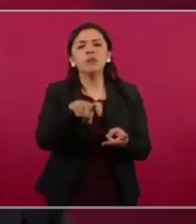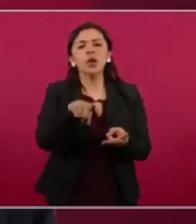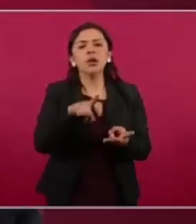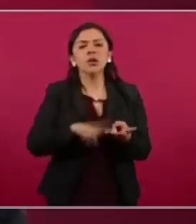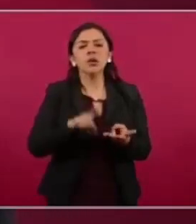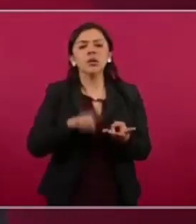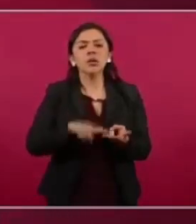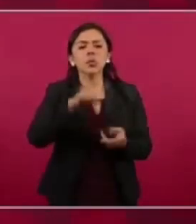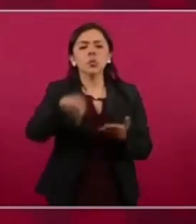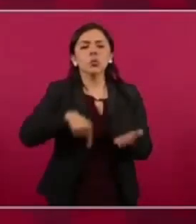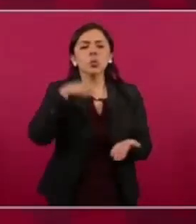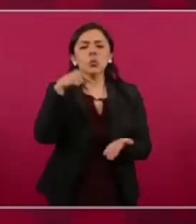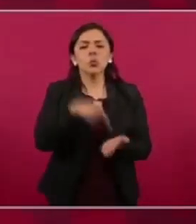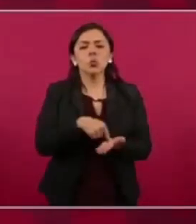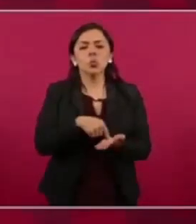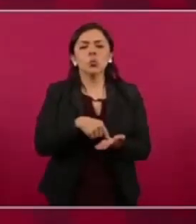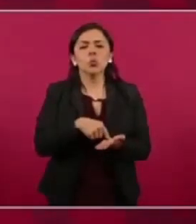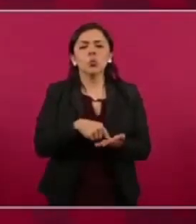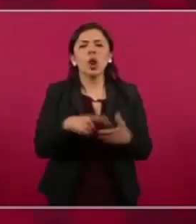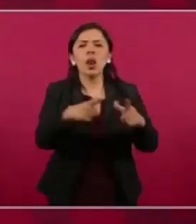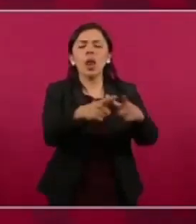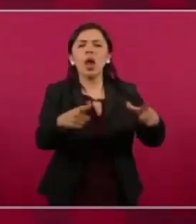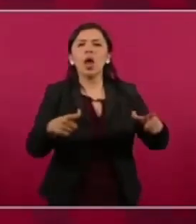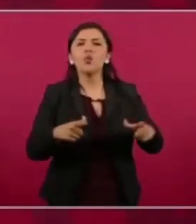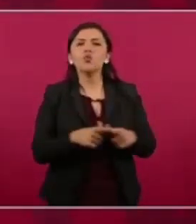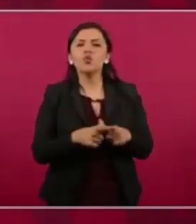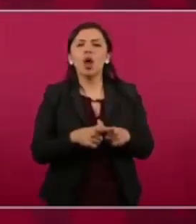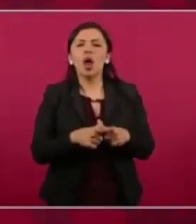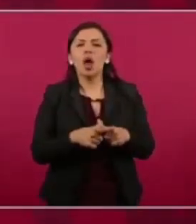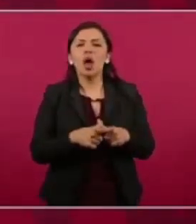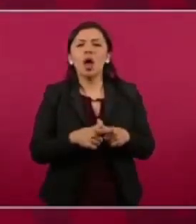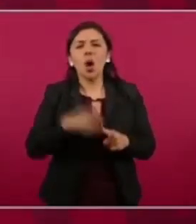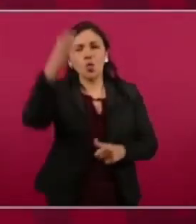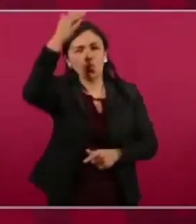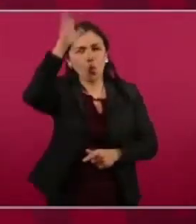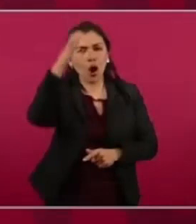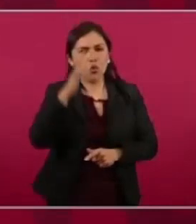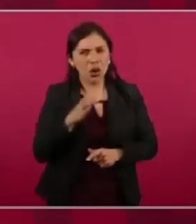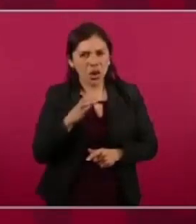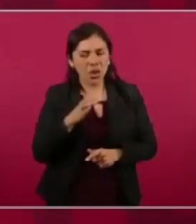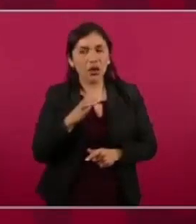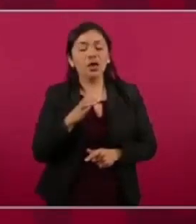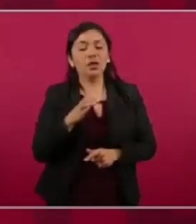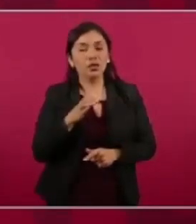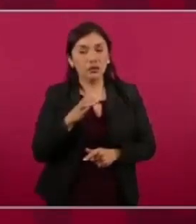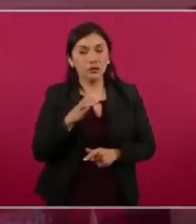en la laguna de Coahuila,